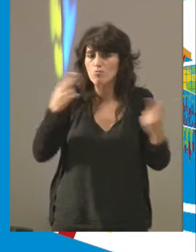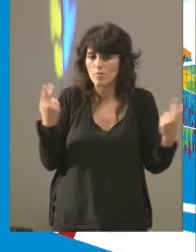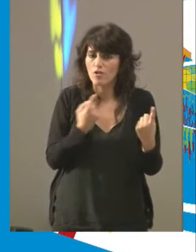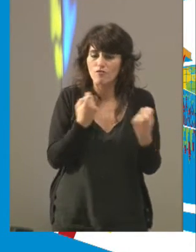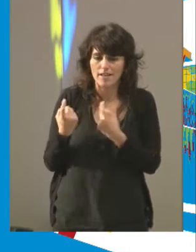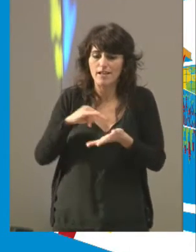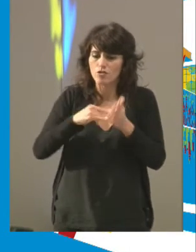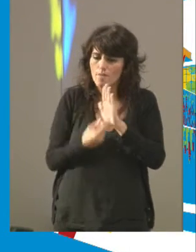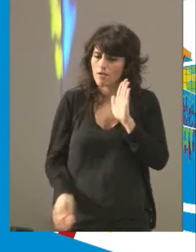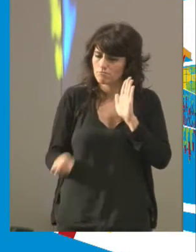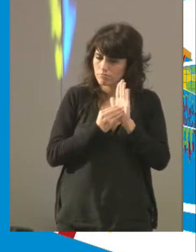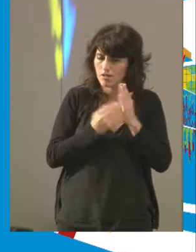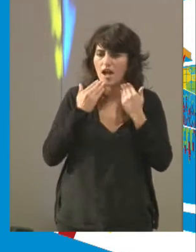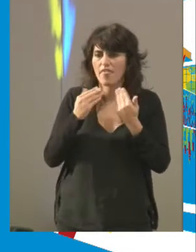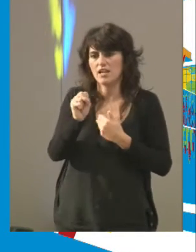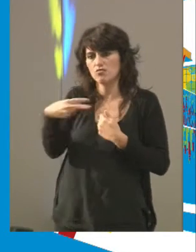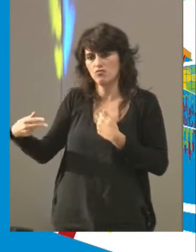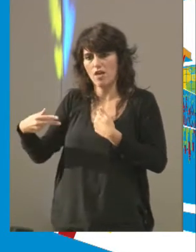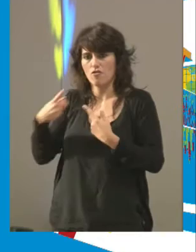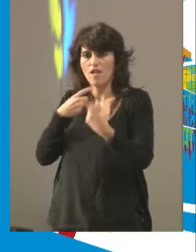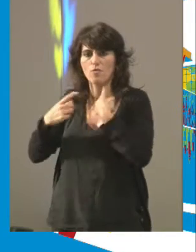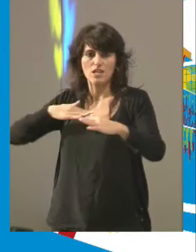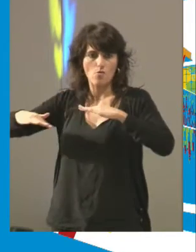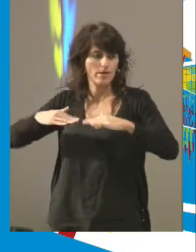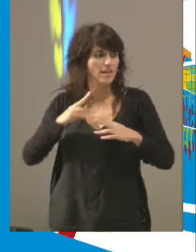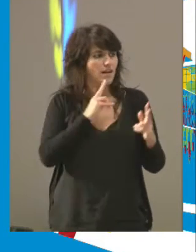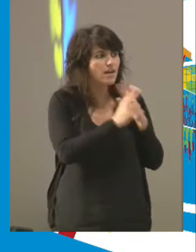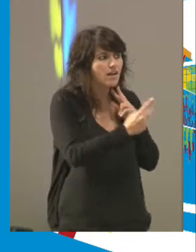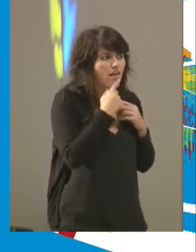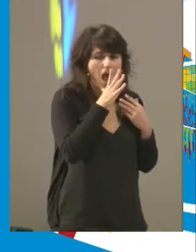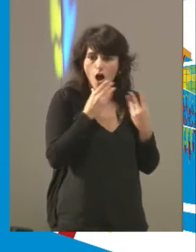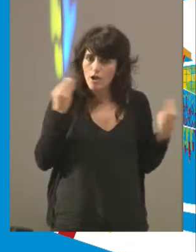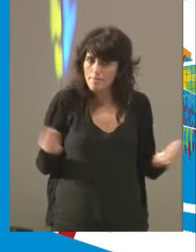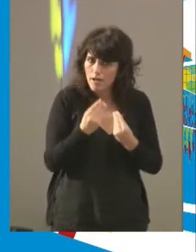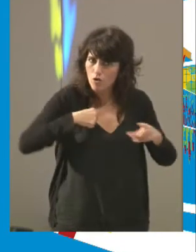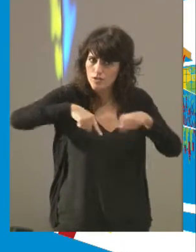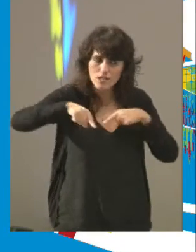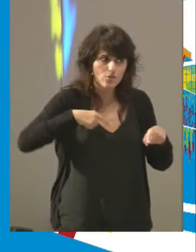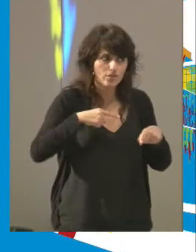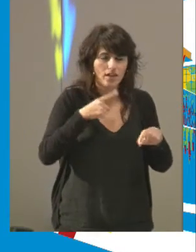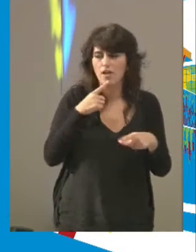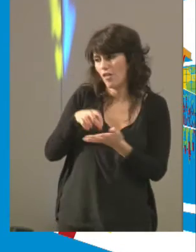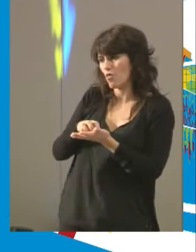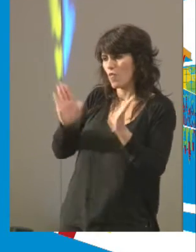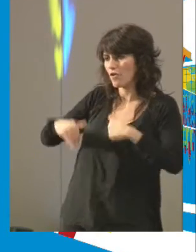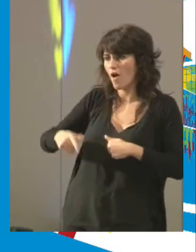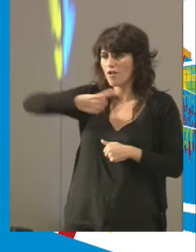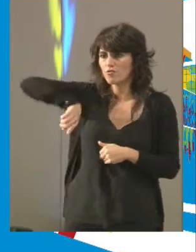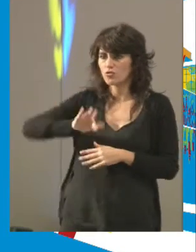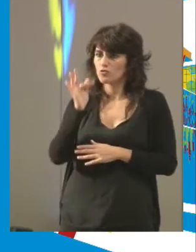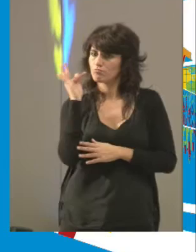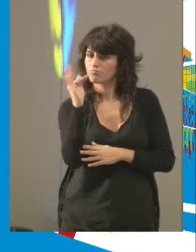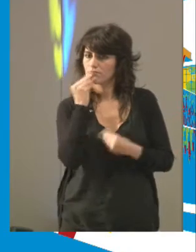el plan gracias a estos resultados de la encuesta de movilidad. O sea, que ahora los autobuses irán mejor. Sin lugar a dudas. Hemos optimizado